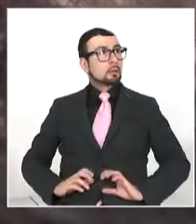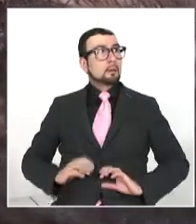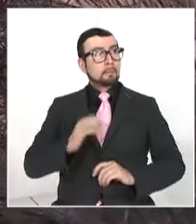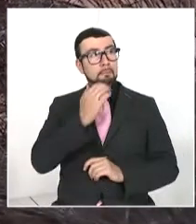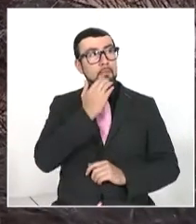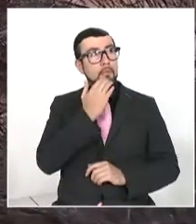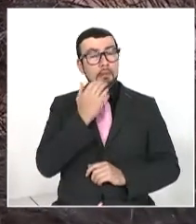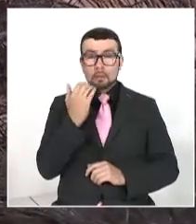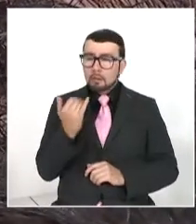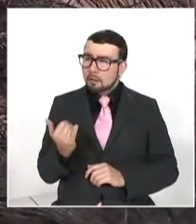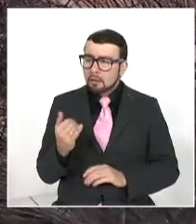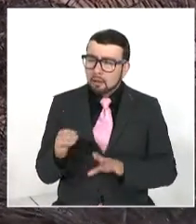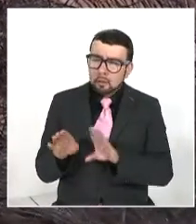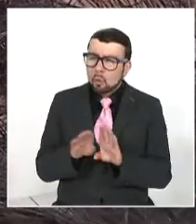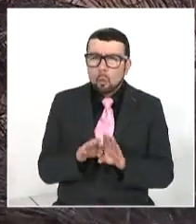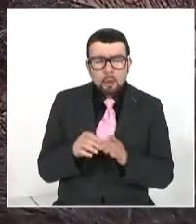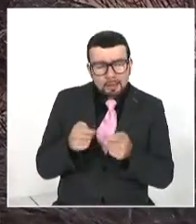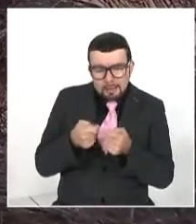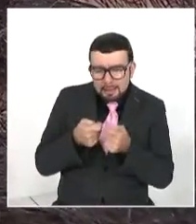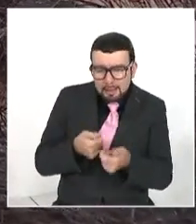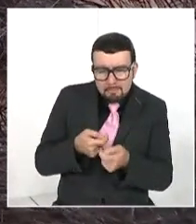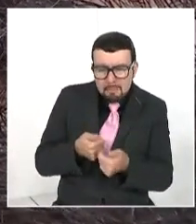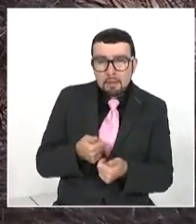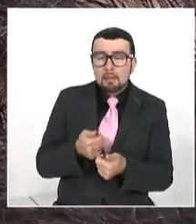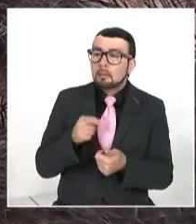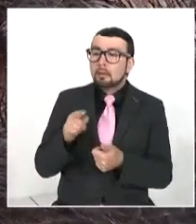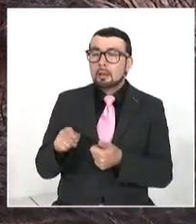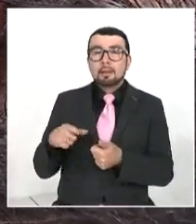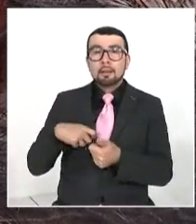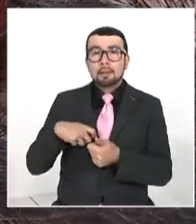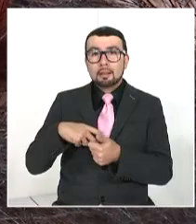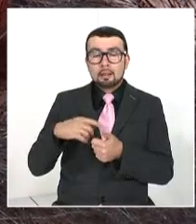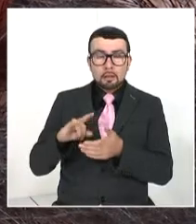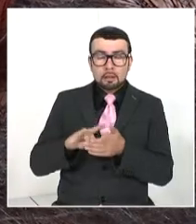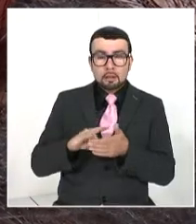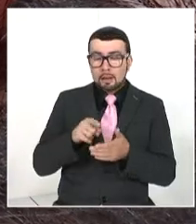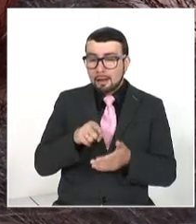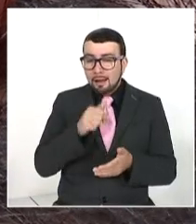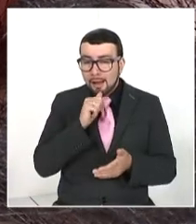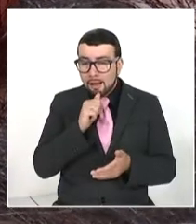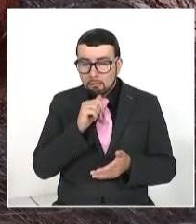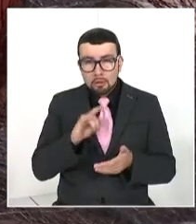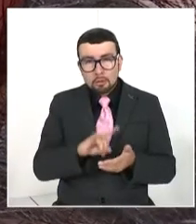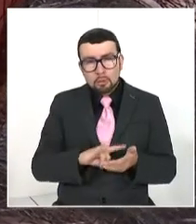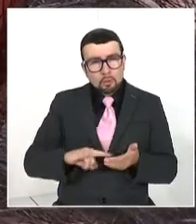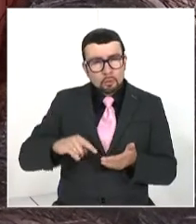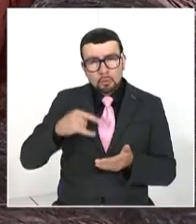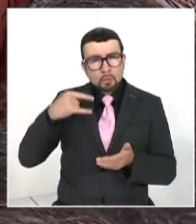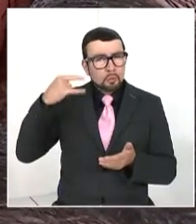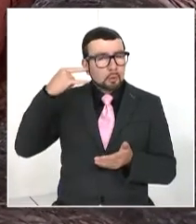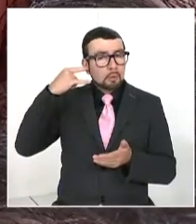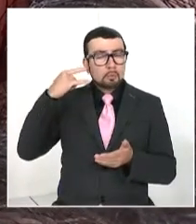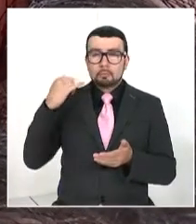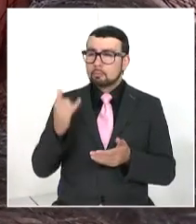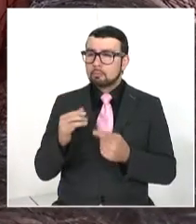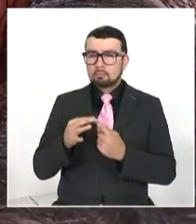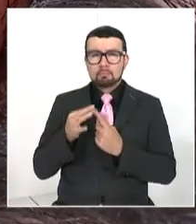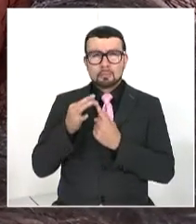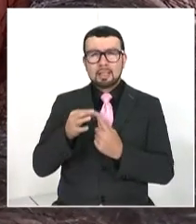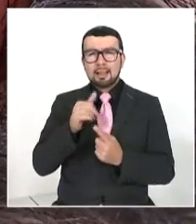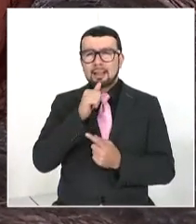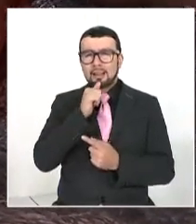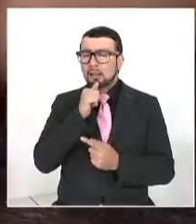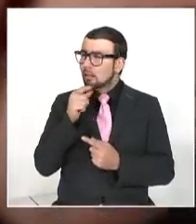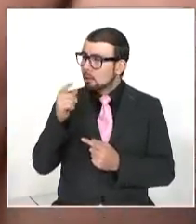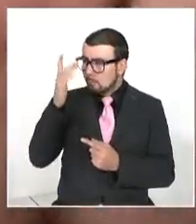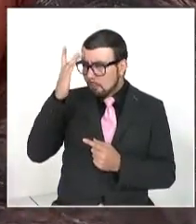es una semilla muy pequeña que lo que trae es la información del agua. El agua es lo primero, lo primogénico. ¿Y por qué en la oreja?